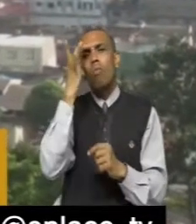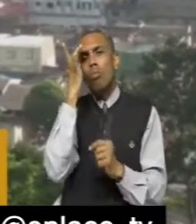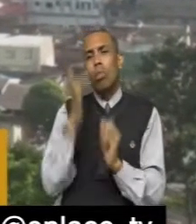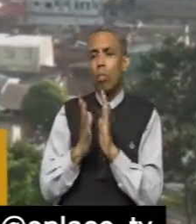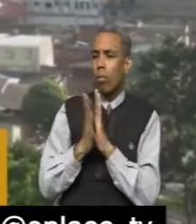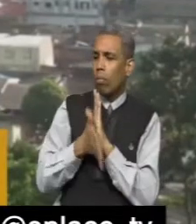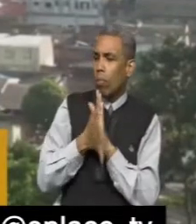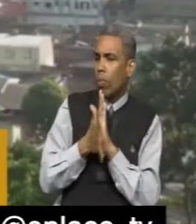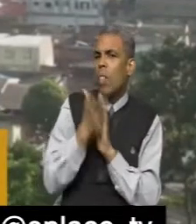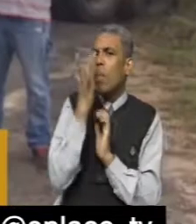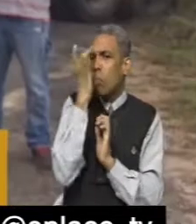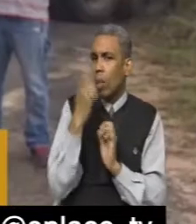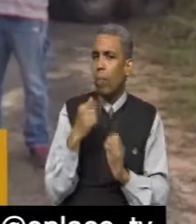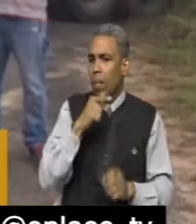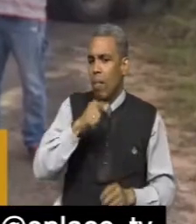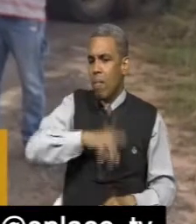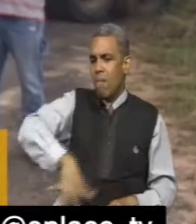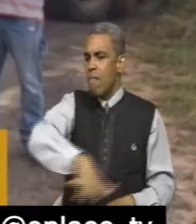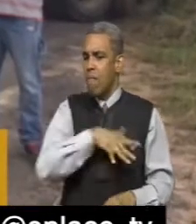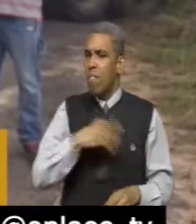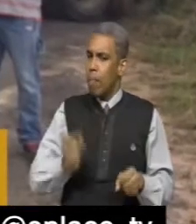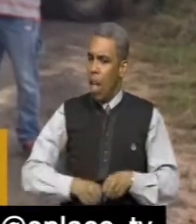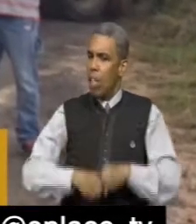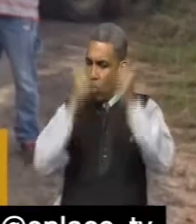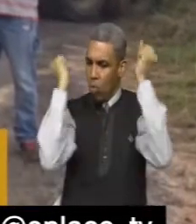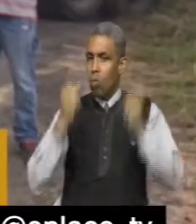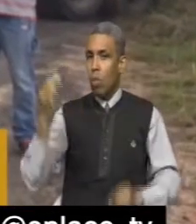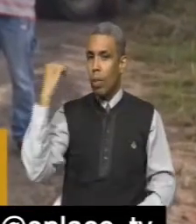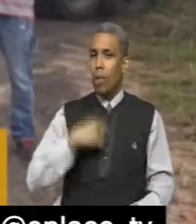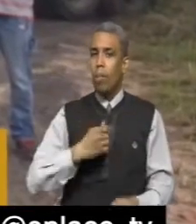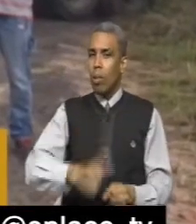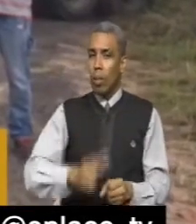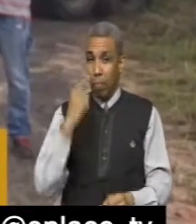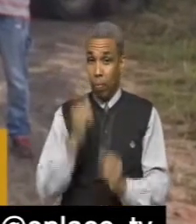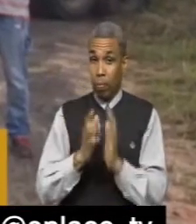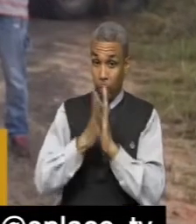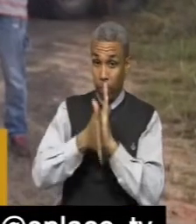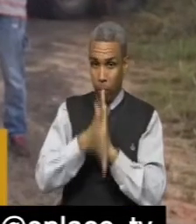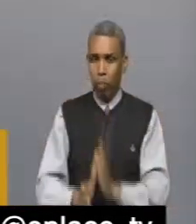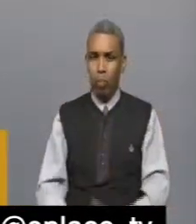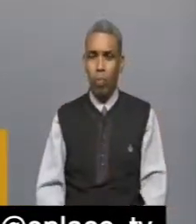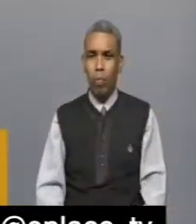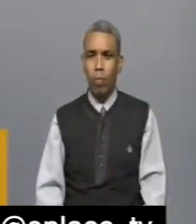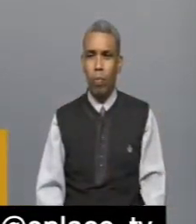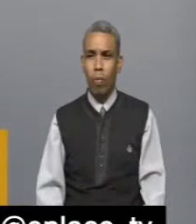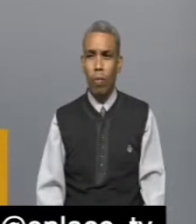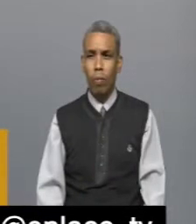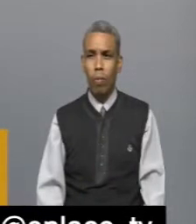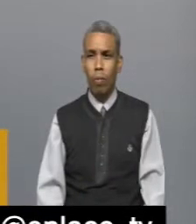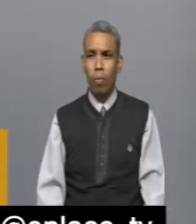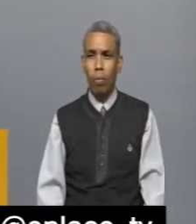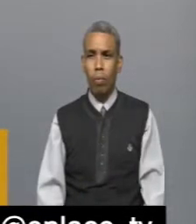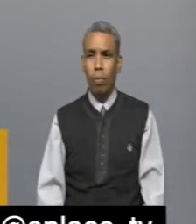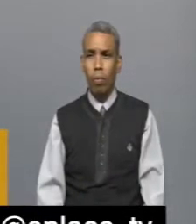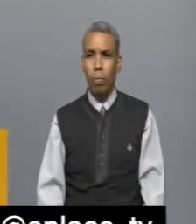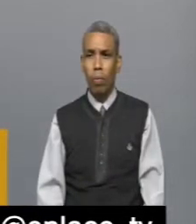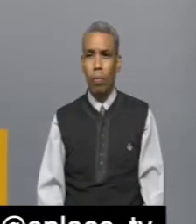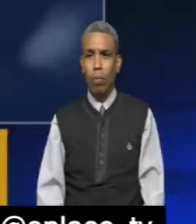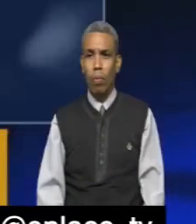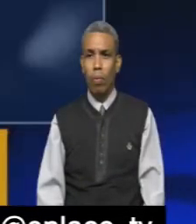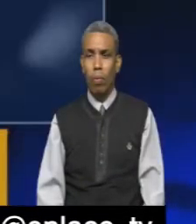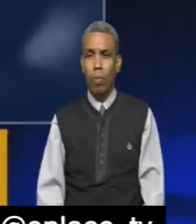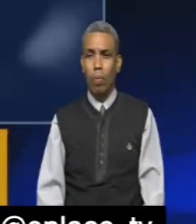otra versión de los hechos que se registran con el propietario de una finca en la que se presentó un daño en el gasoducto de